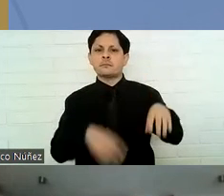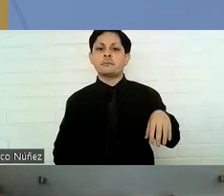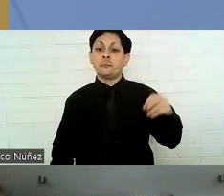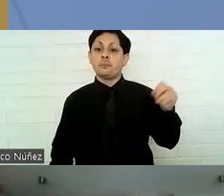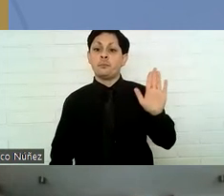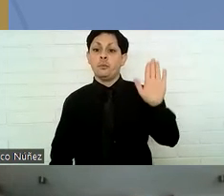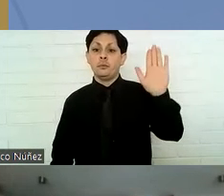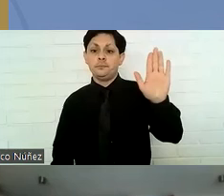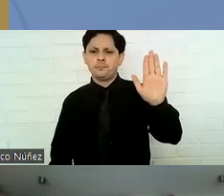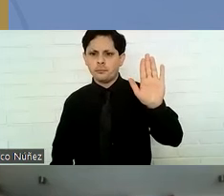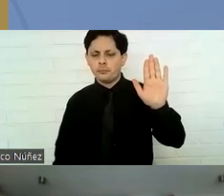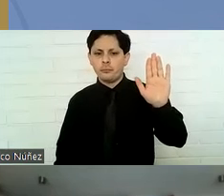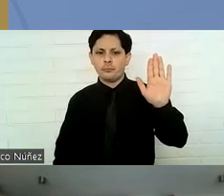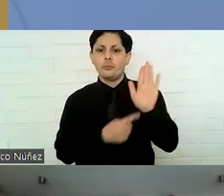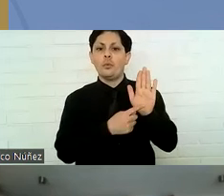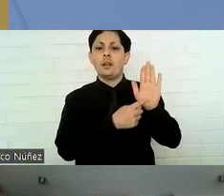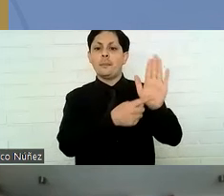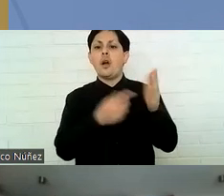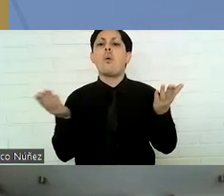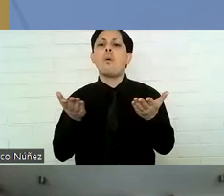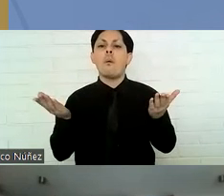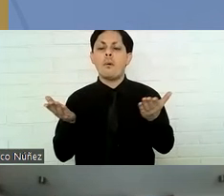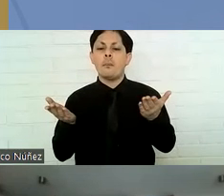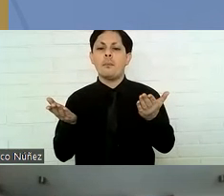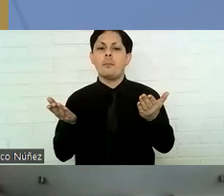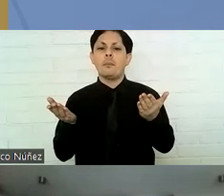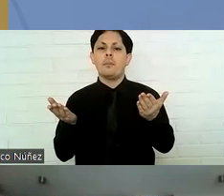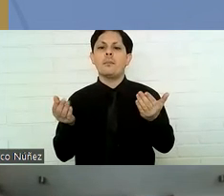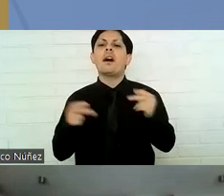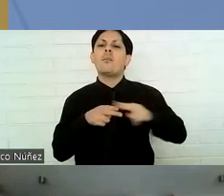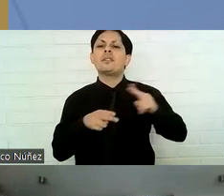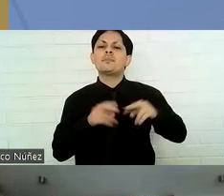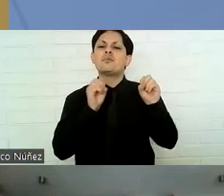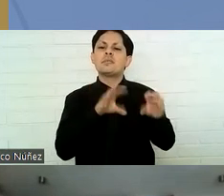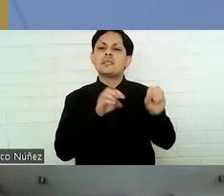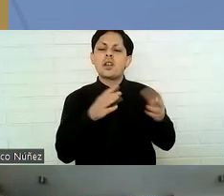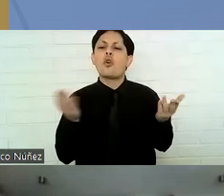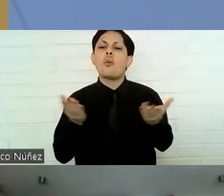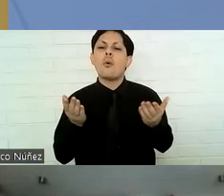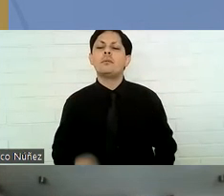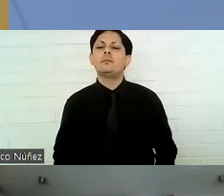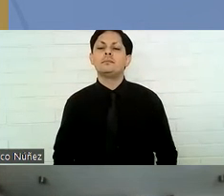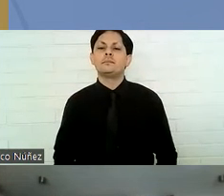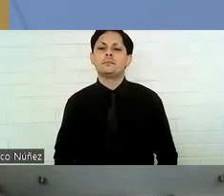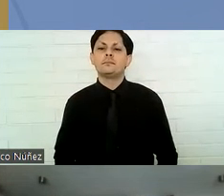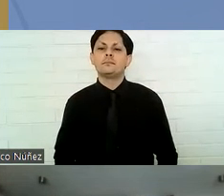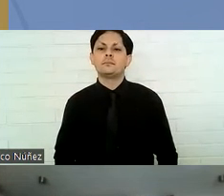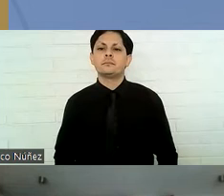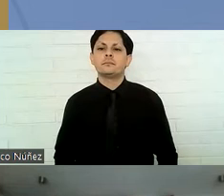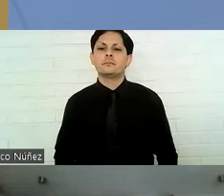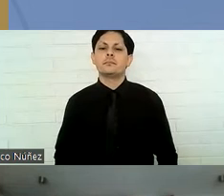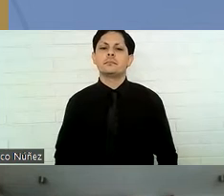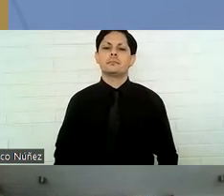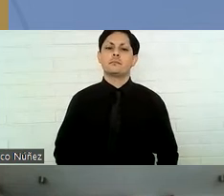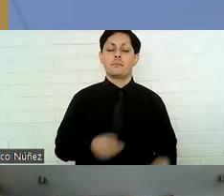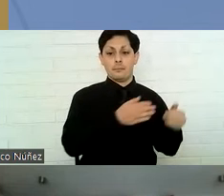Norfa justamente. ¿Cómo hacemos nuestra enseñanza? Es un campo altamente